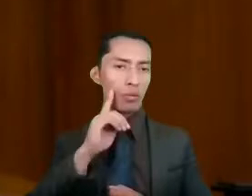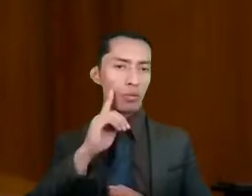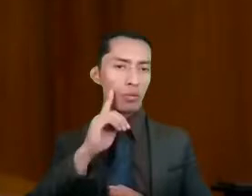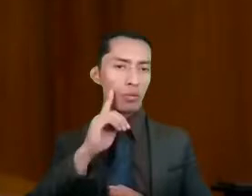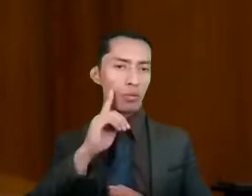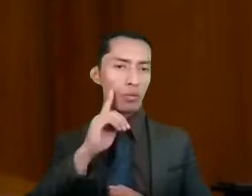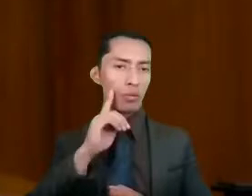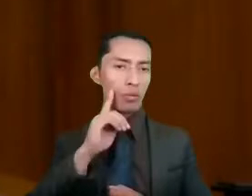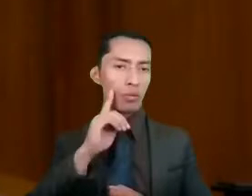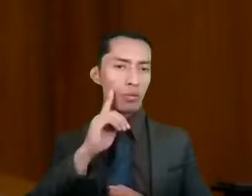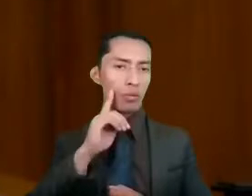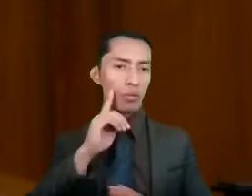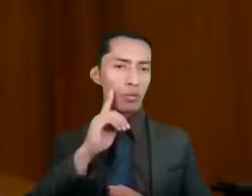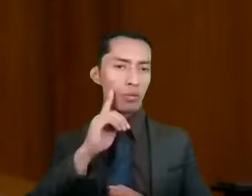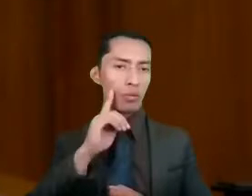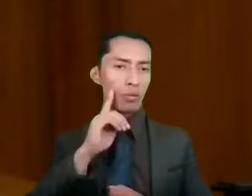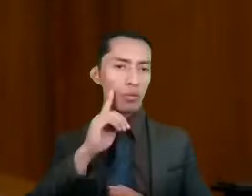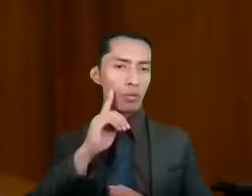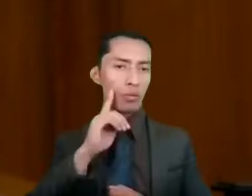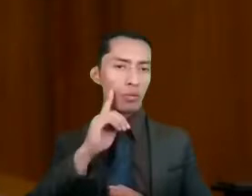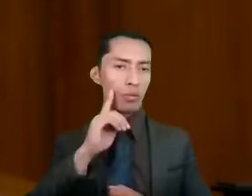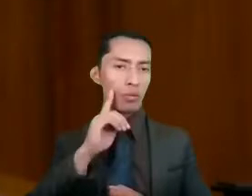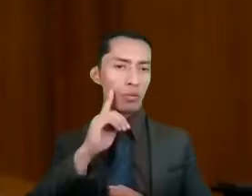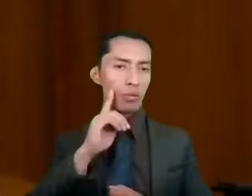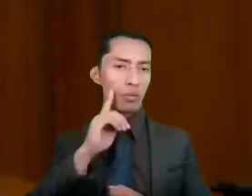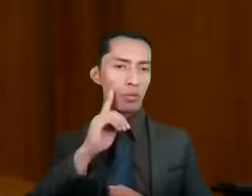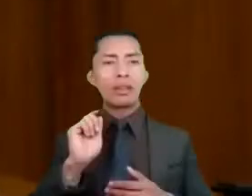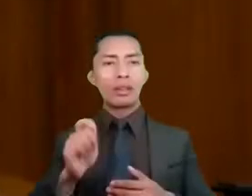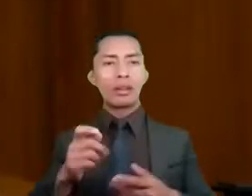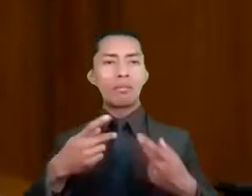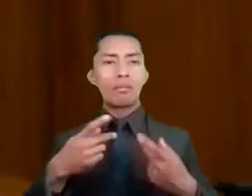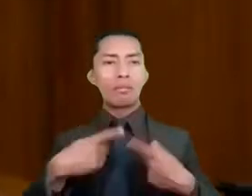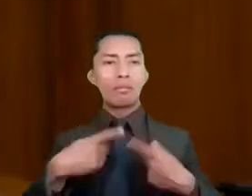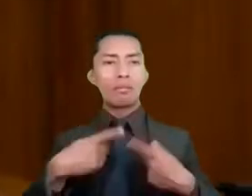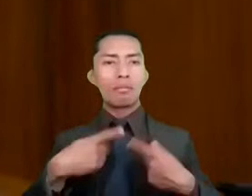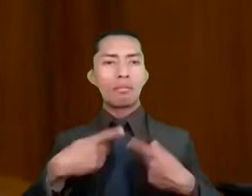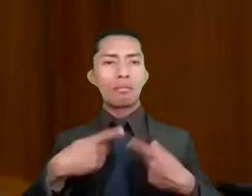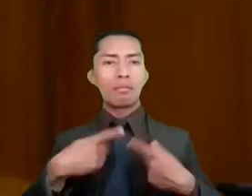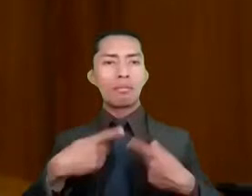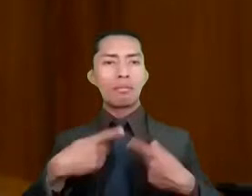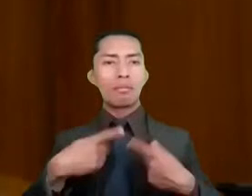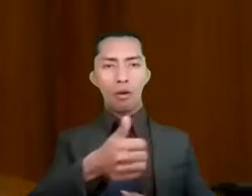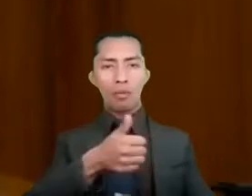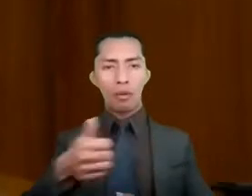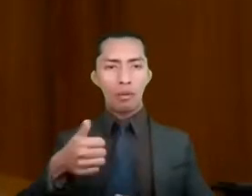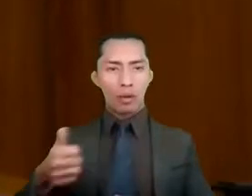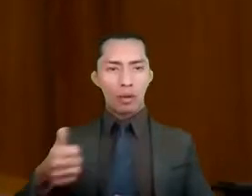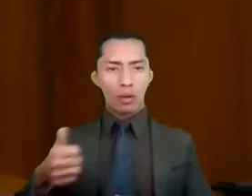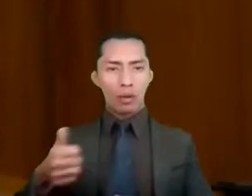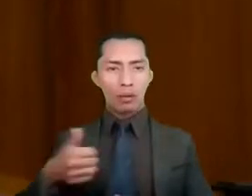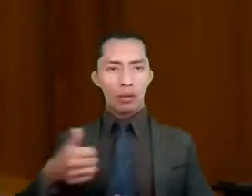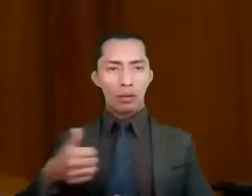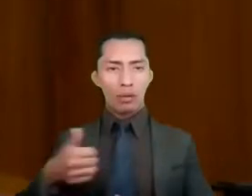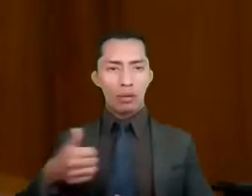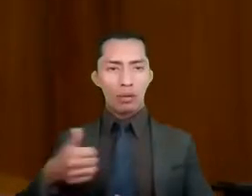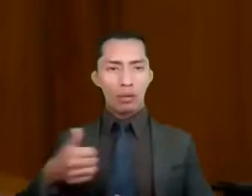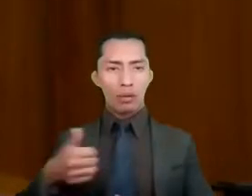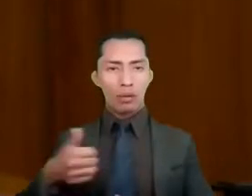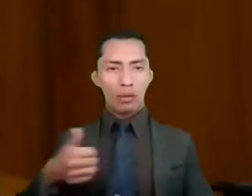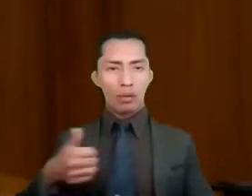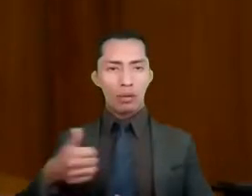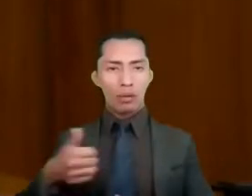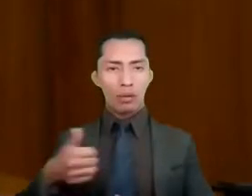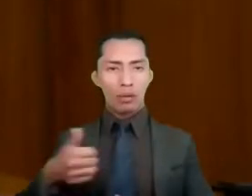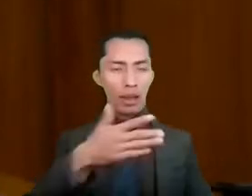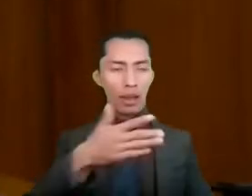indiscutiblemente, y yo no sé si ustedes, diputadas y diputados, hayan recorrido, porque acabo de hacer un recorrido por todas las obras que se han realizado